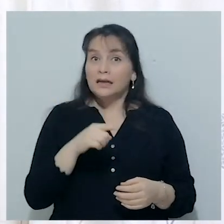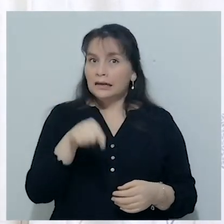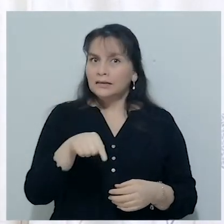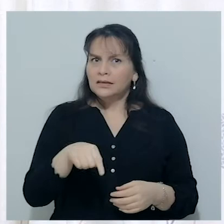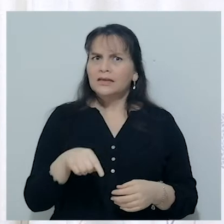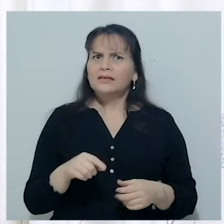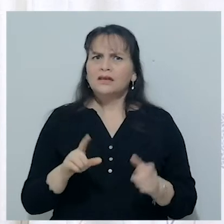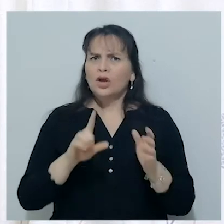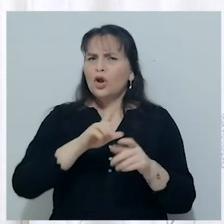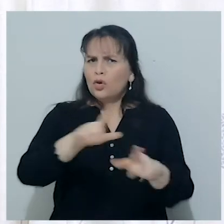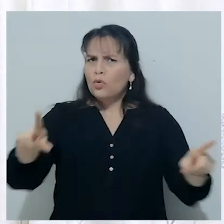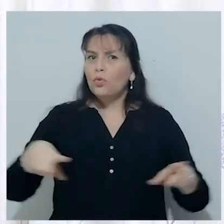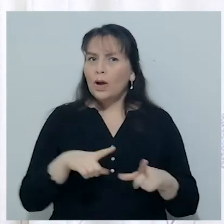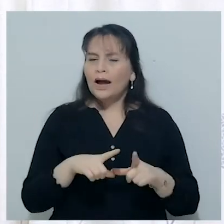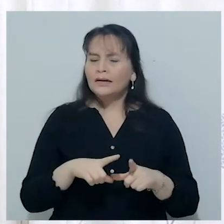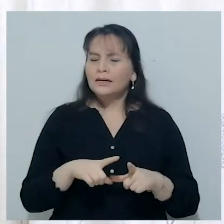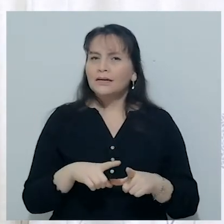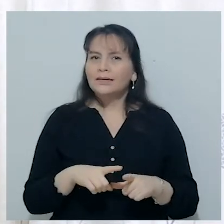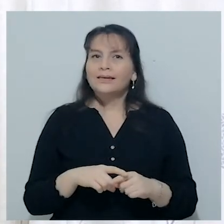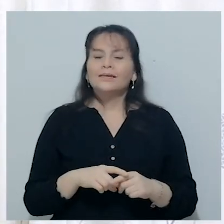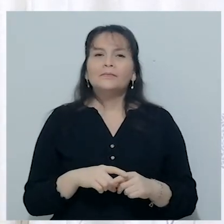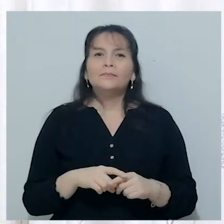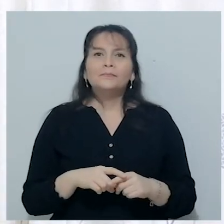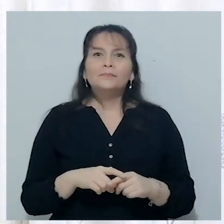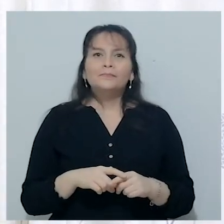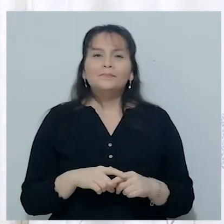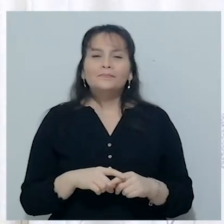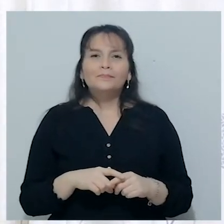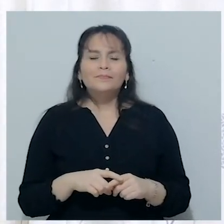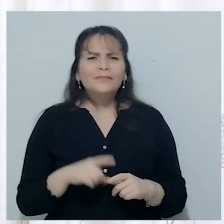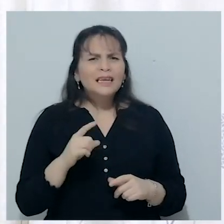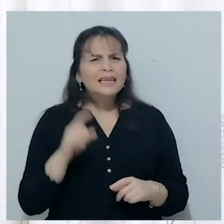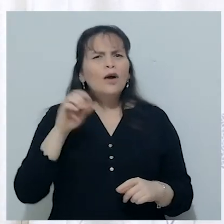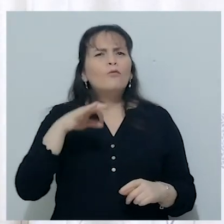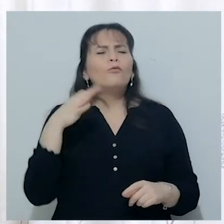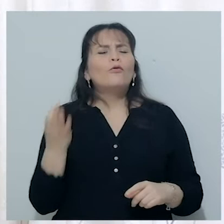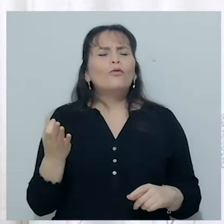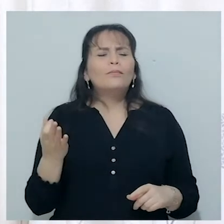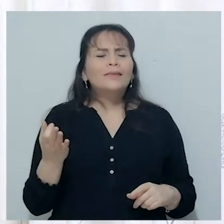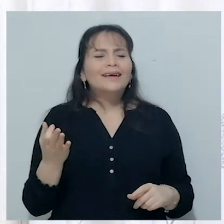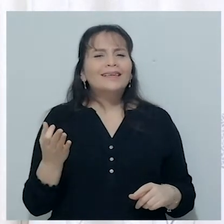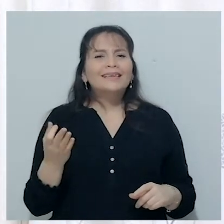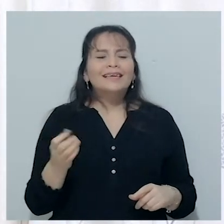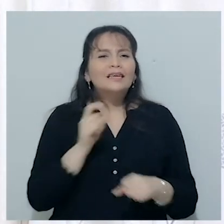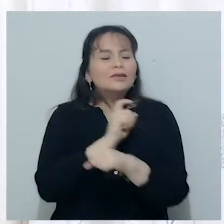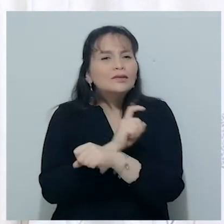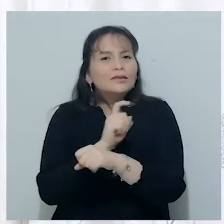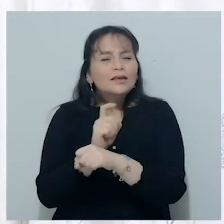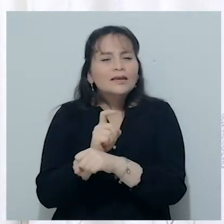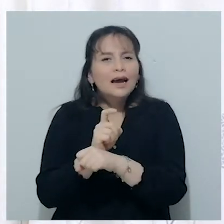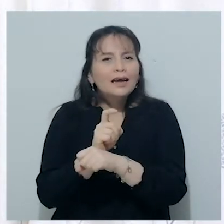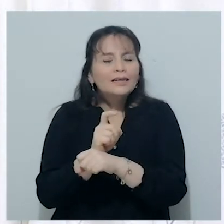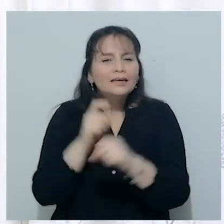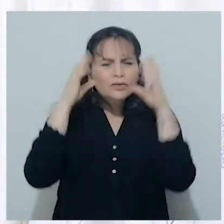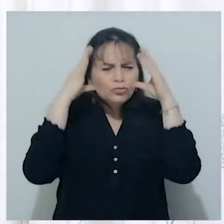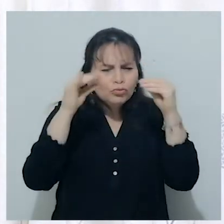Canaán. Cuando estuvieran en casa, cuando caminaran, cuando se acostaran o levantaran. ¿No le gusta esto? Es la